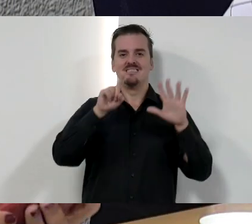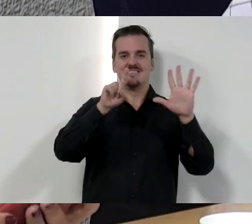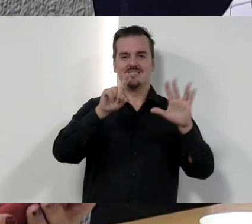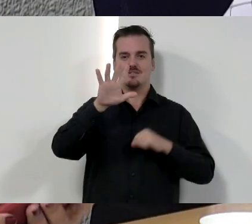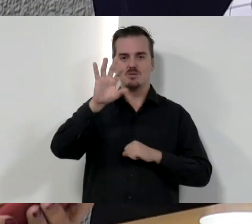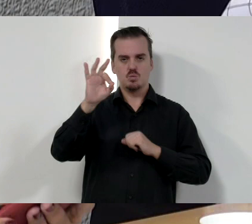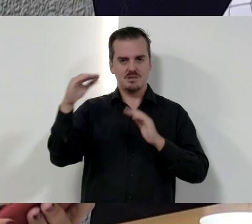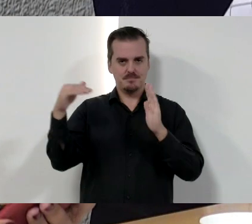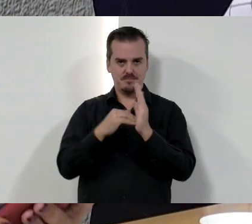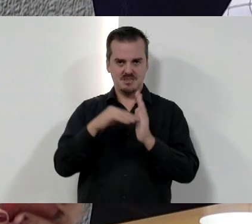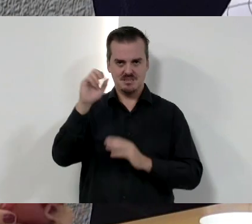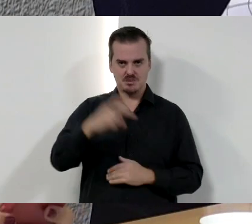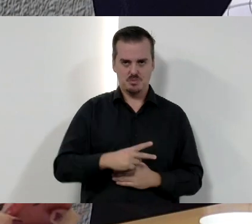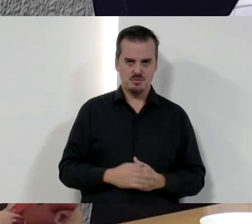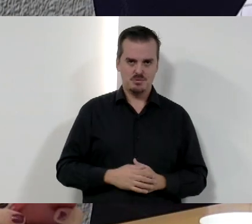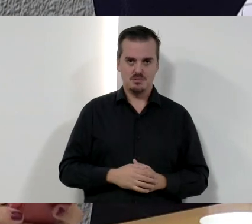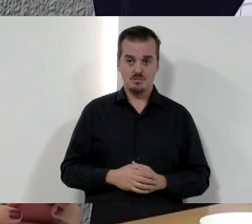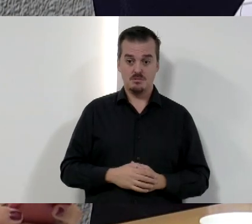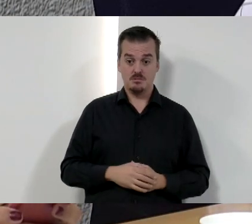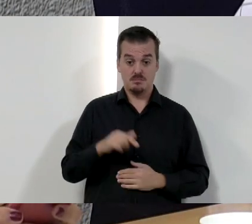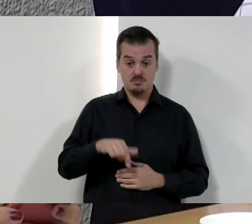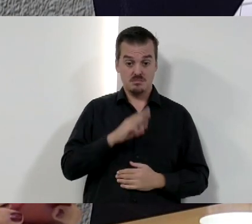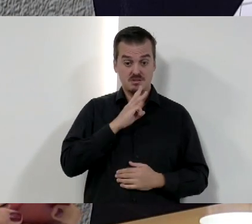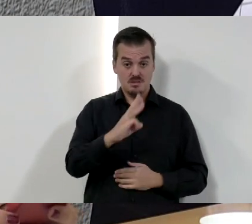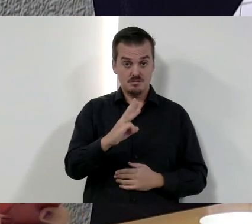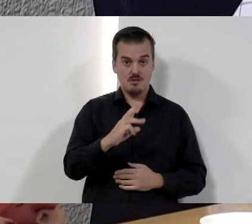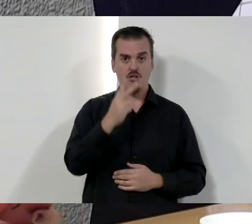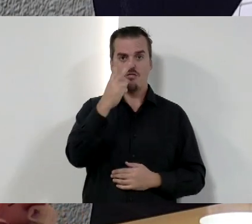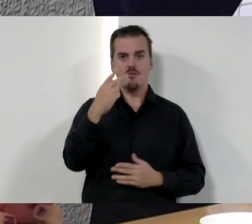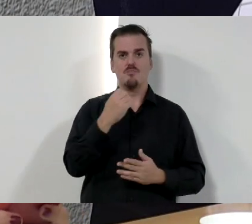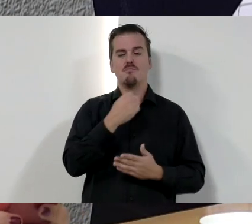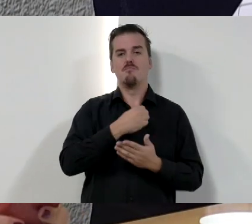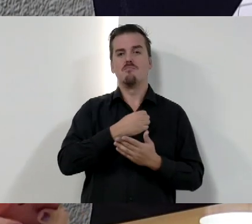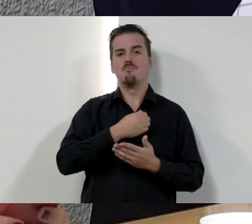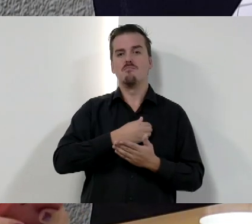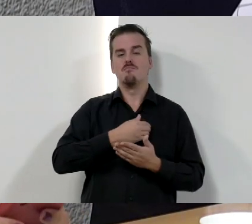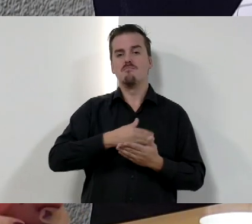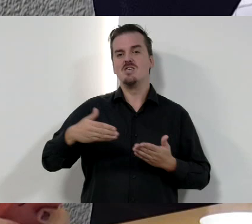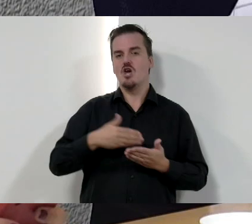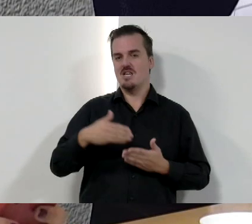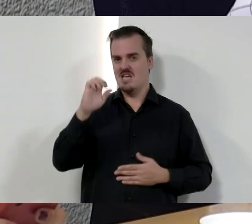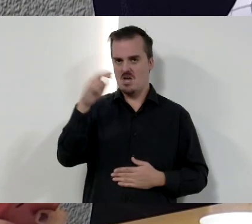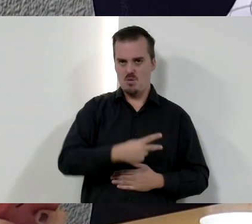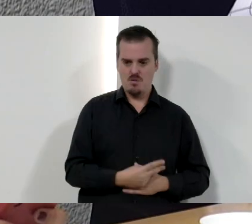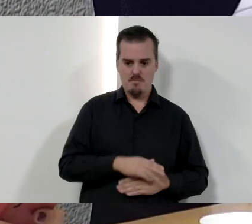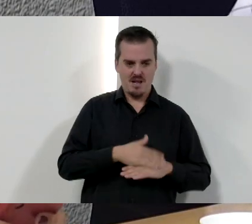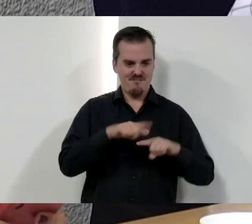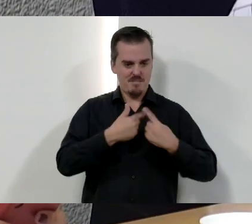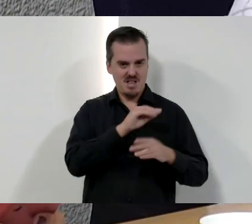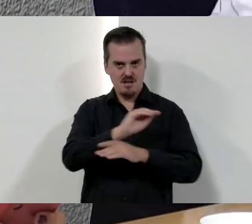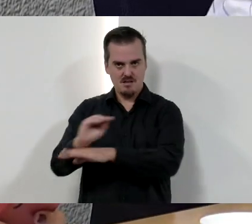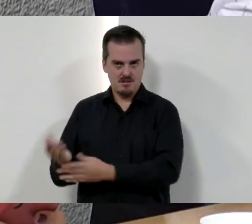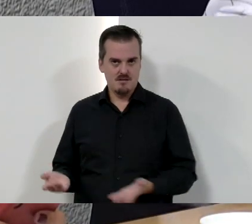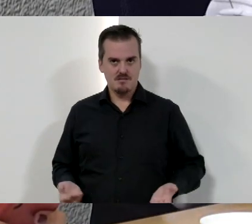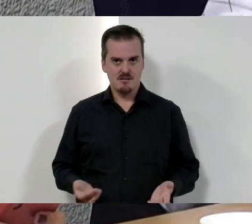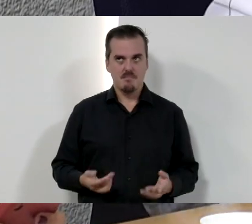650.000 euros. Es decir, en estos tres años, 2 millones de euros para ayuda a las familias. Ayudar directas a las familias que lo necesitan.